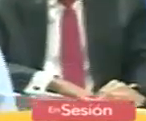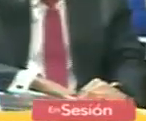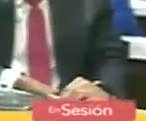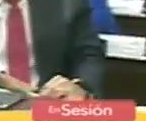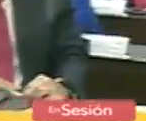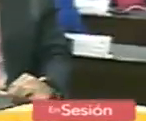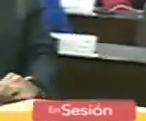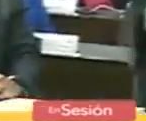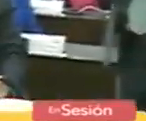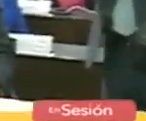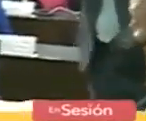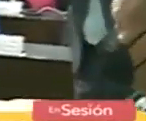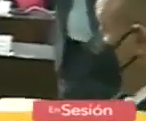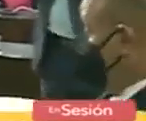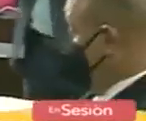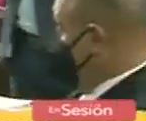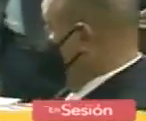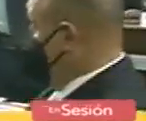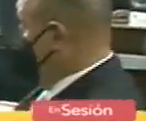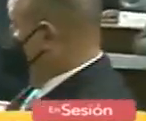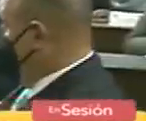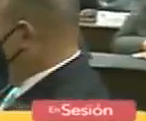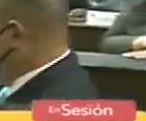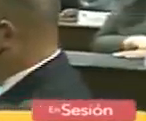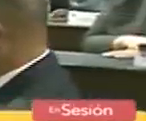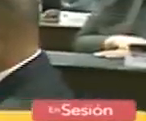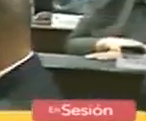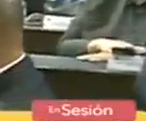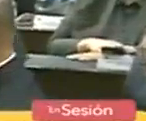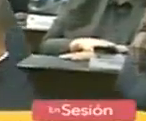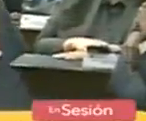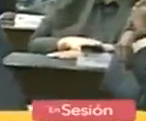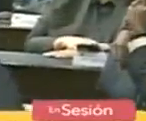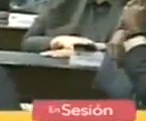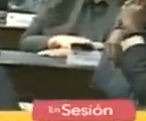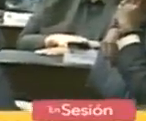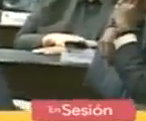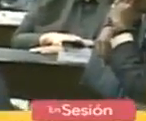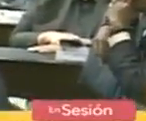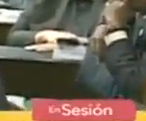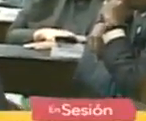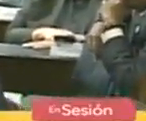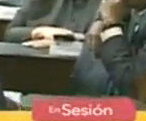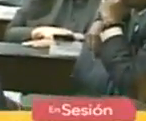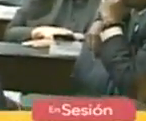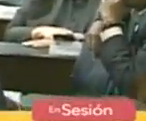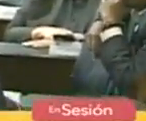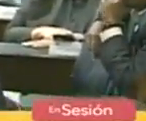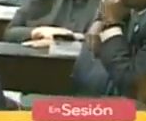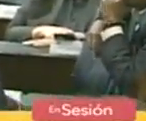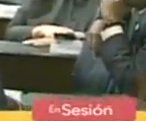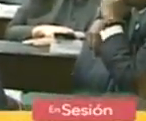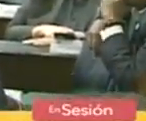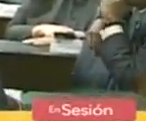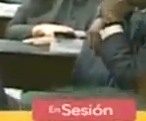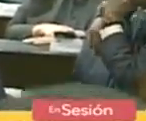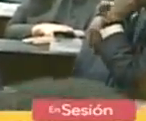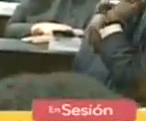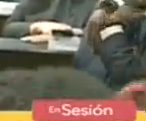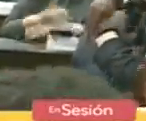nosotros recorremos los barrios con el corazón en la mano y la gente nos abre la puerta de su casa. Muchísimas gracias,